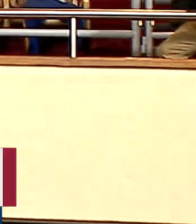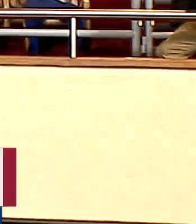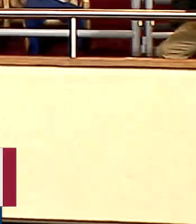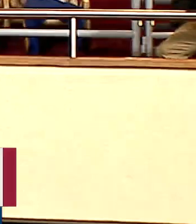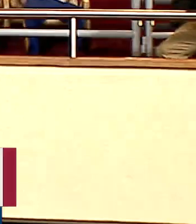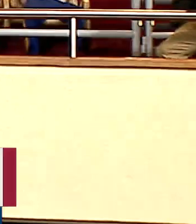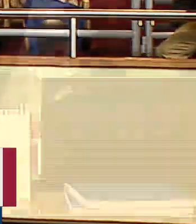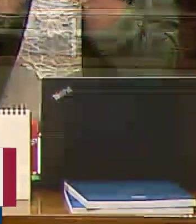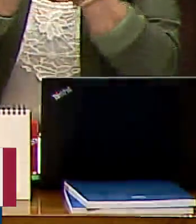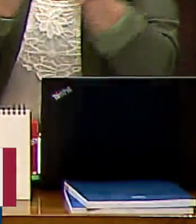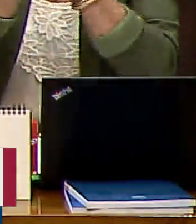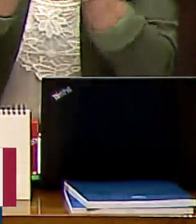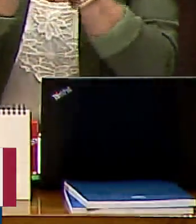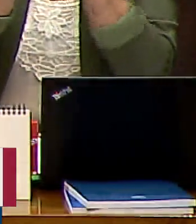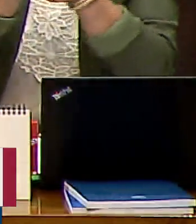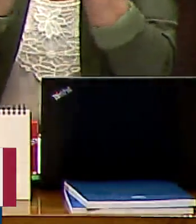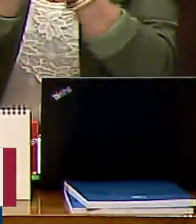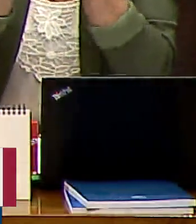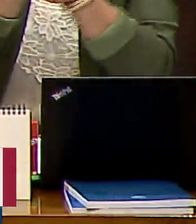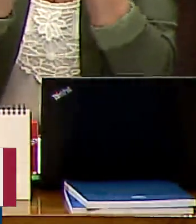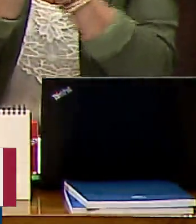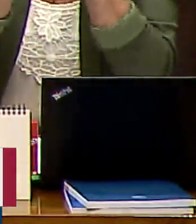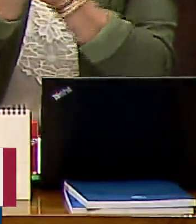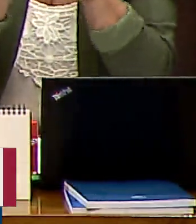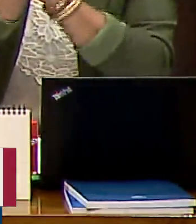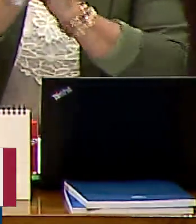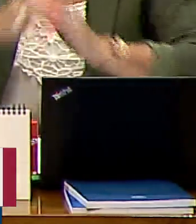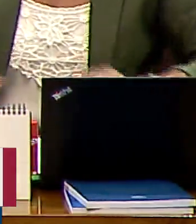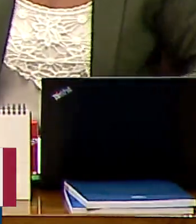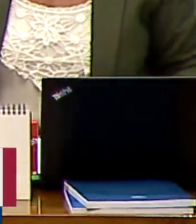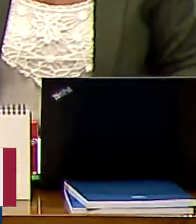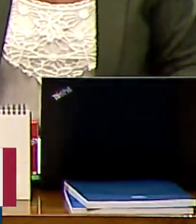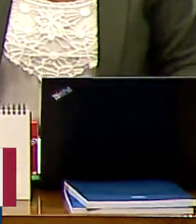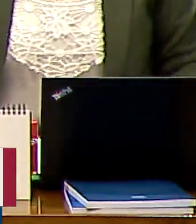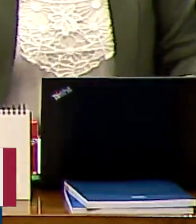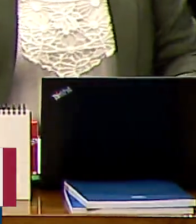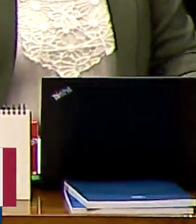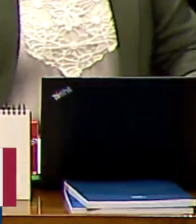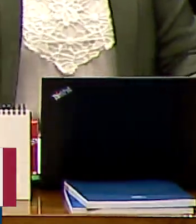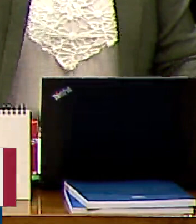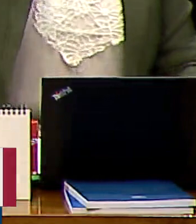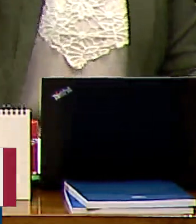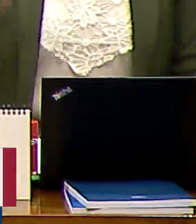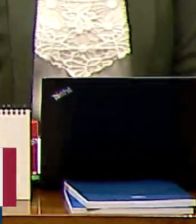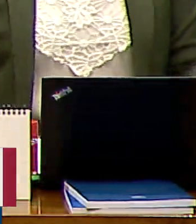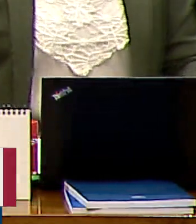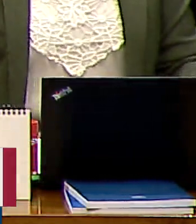y los saludamos. Bienvenidos y bienvenidas a la Cámara de Diputados.